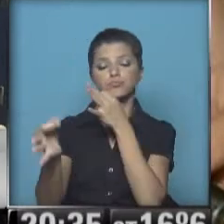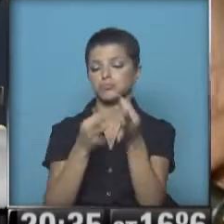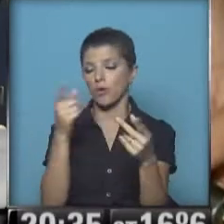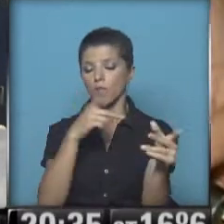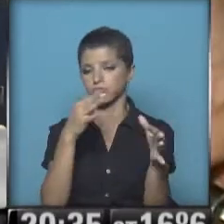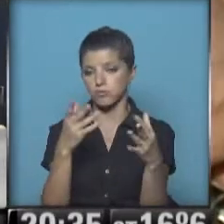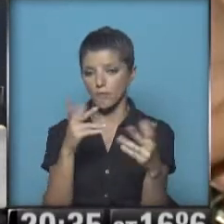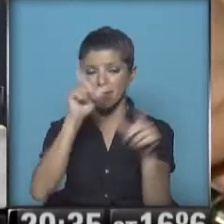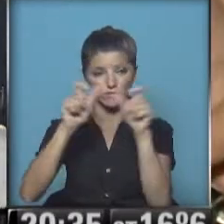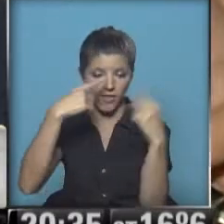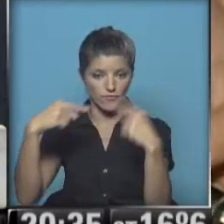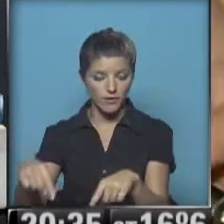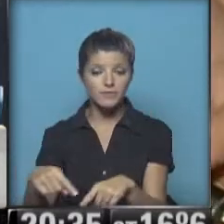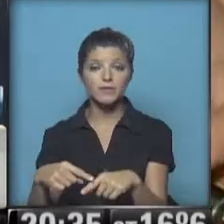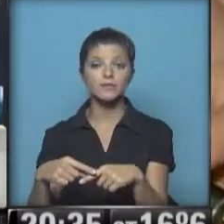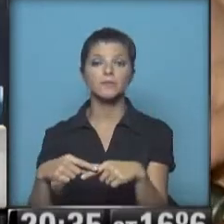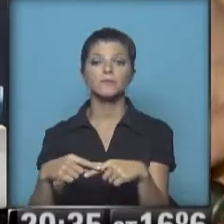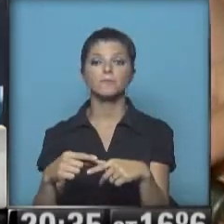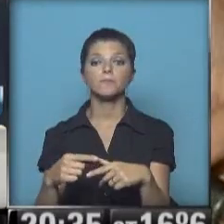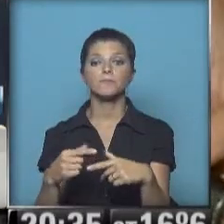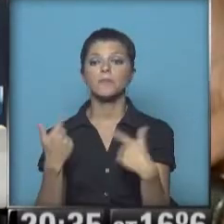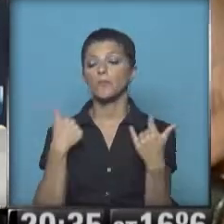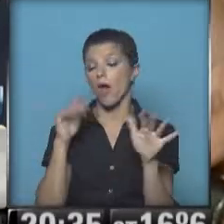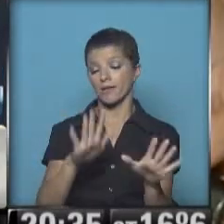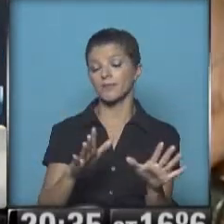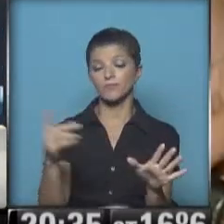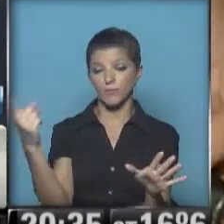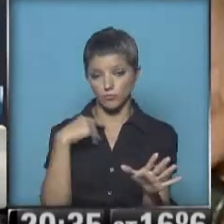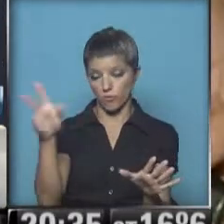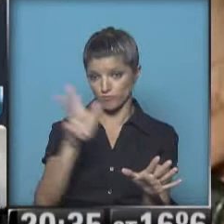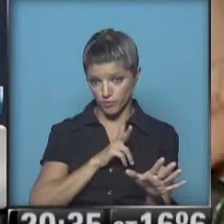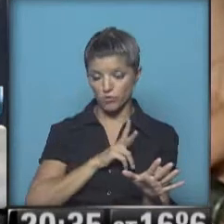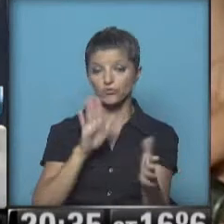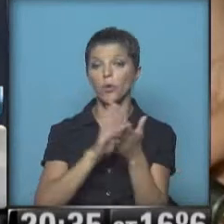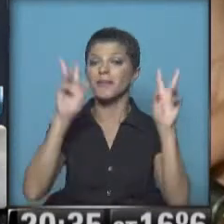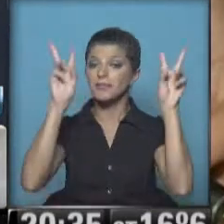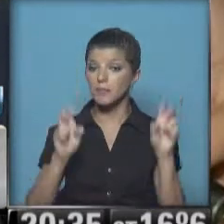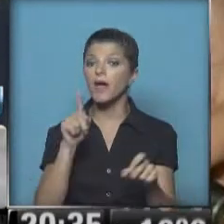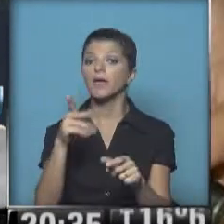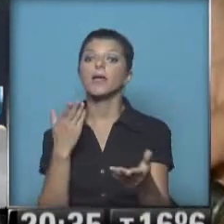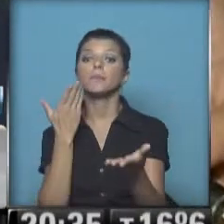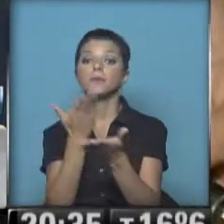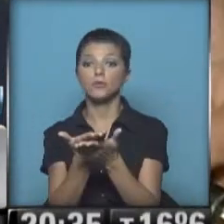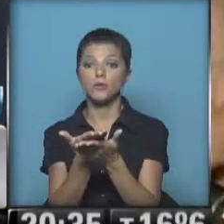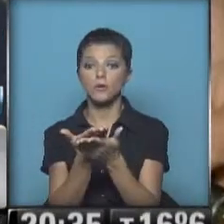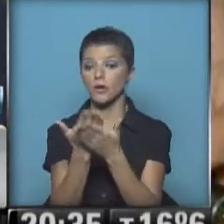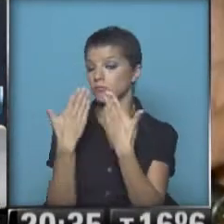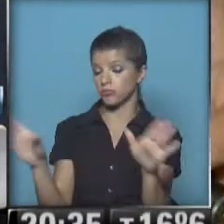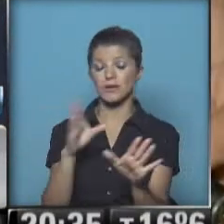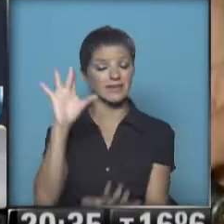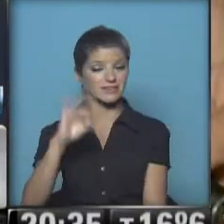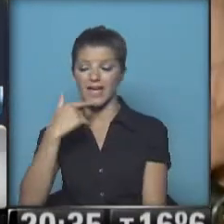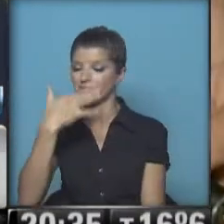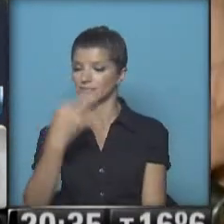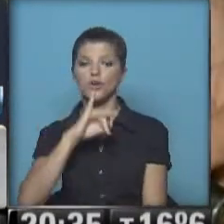sin querer cruzarse, pero inexorablemente termina hablando del tema, que le pidió que no se bajara y que Diego había tomado la decisión